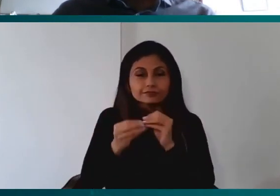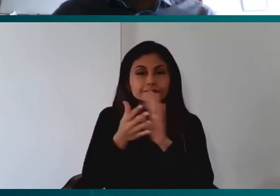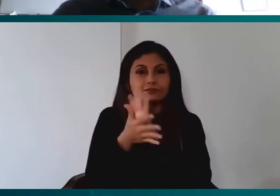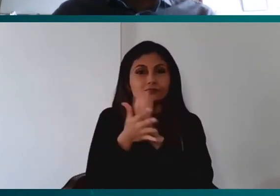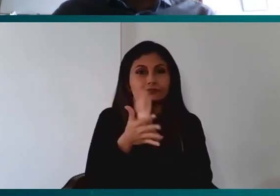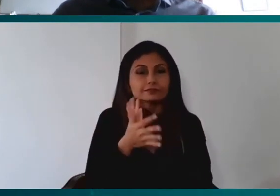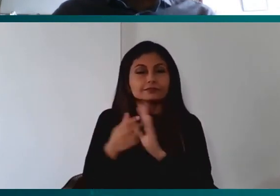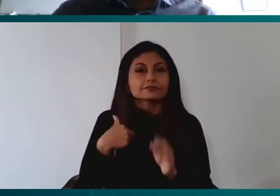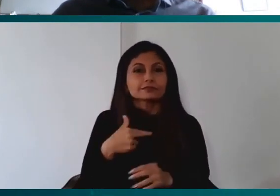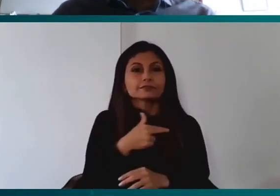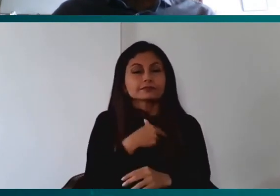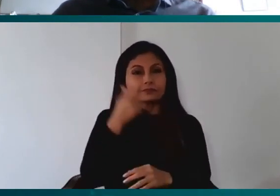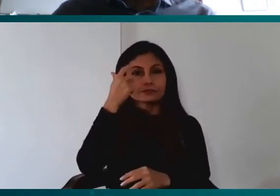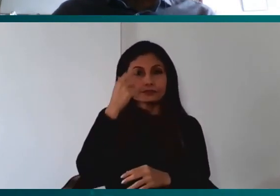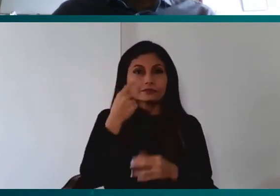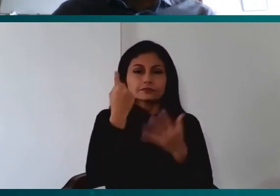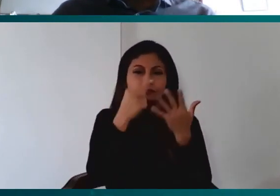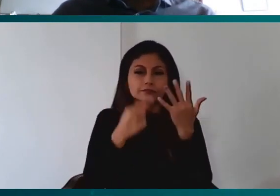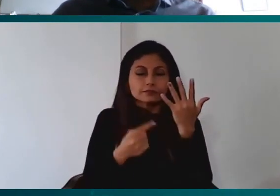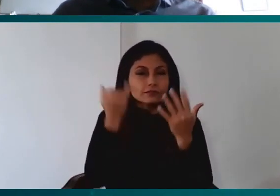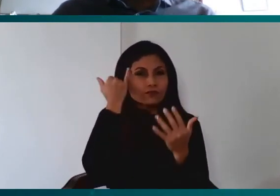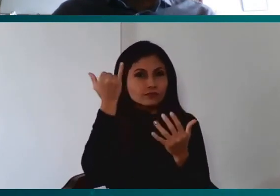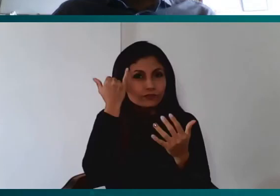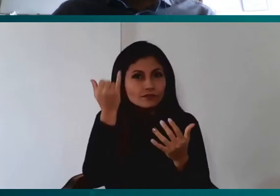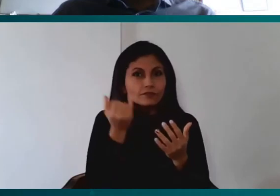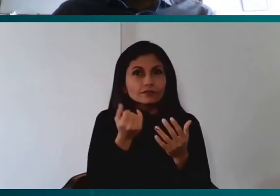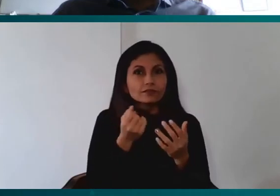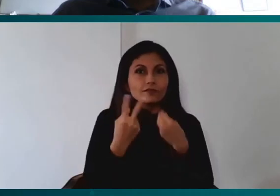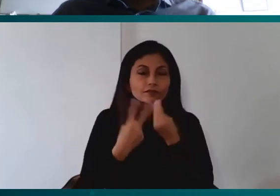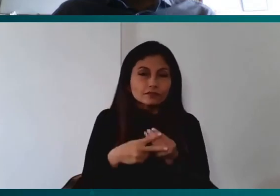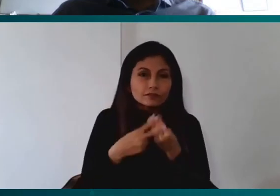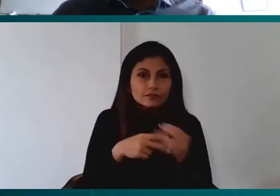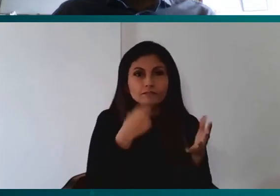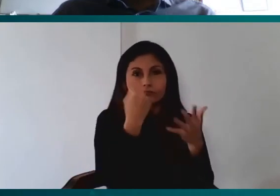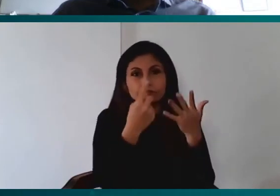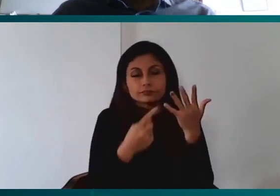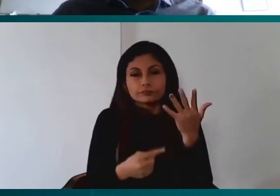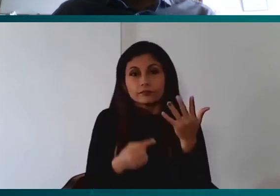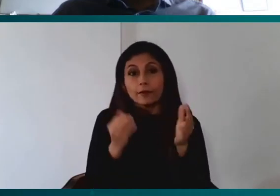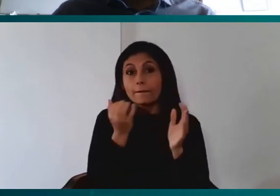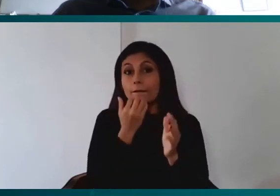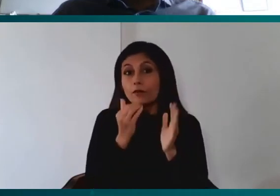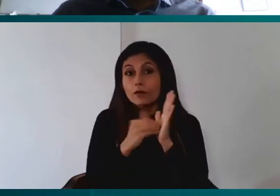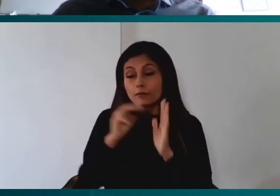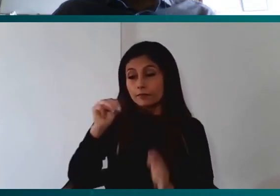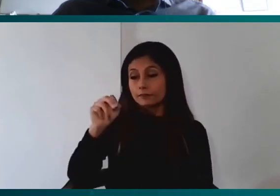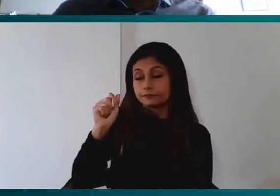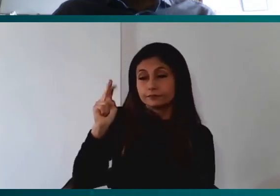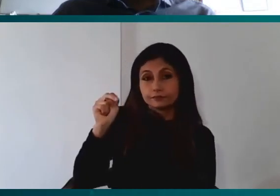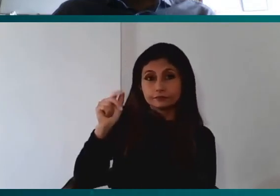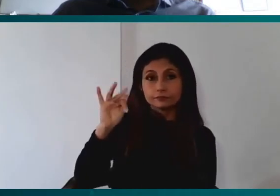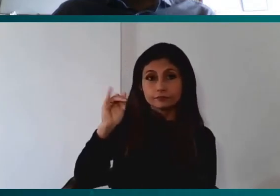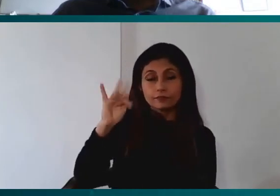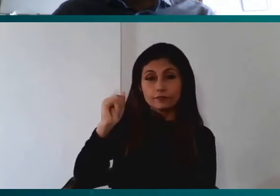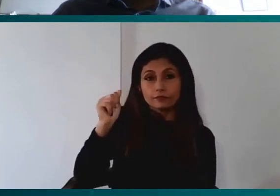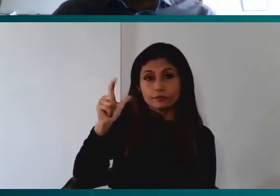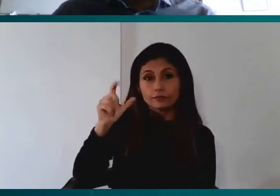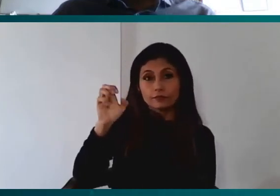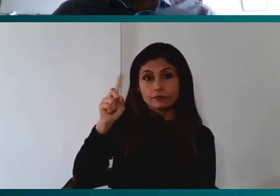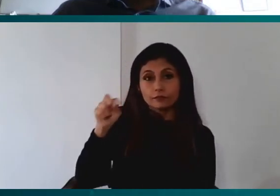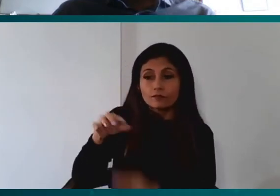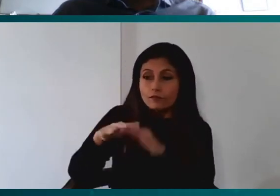Nosotros utilizamos diferentes estrategias y herramientas. Entonces, por ejemplo, para manantiales, que Andrés no